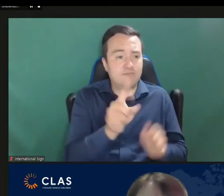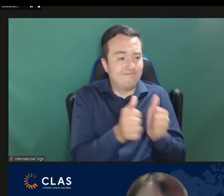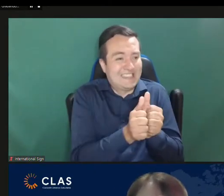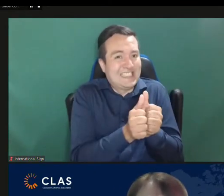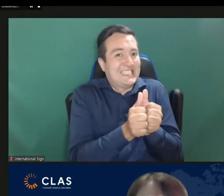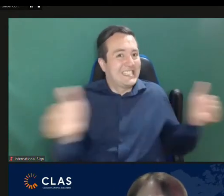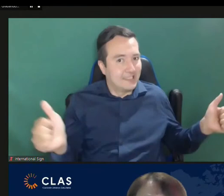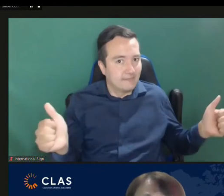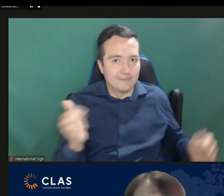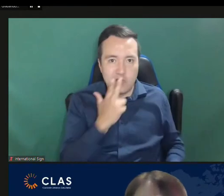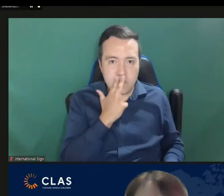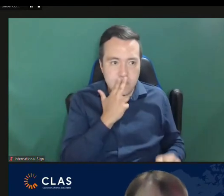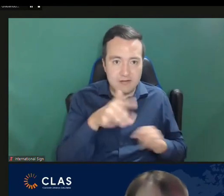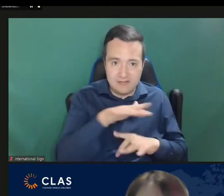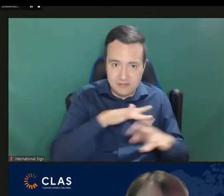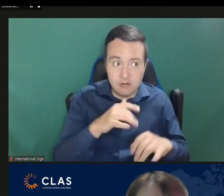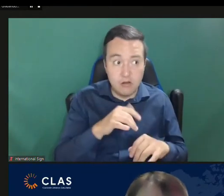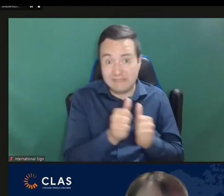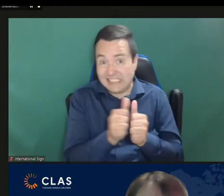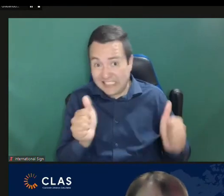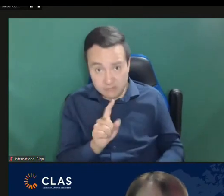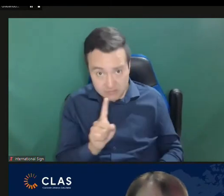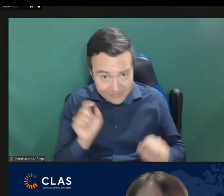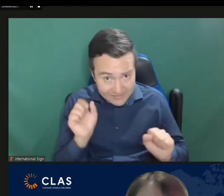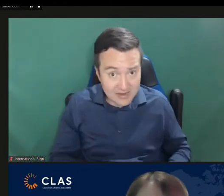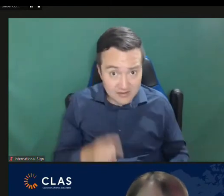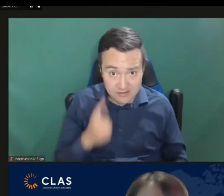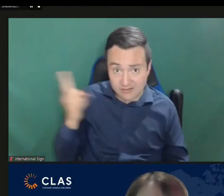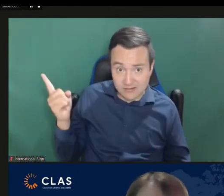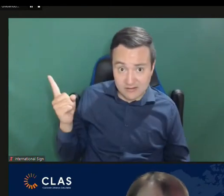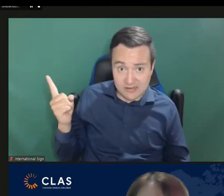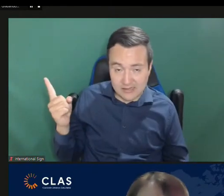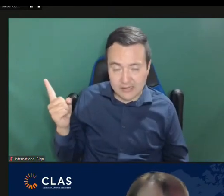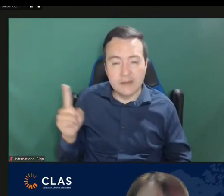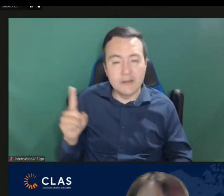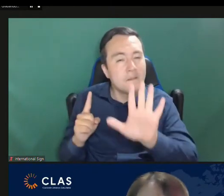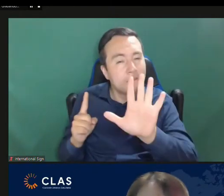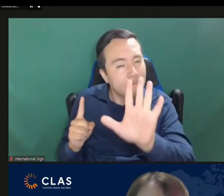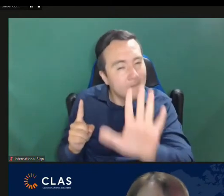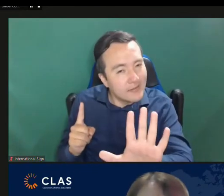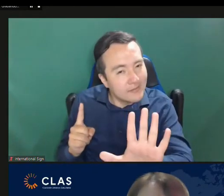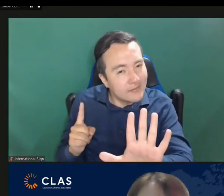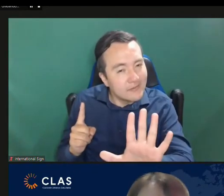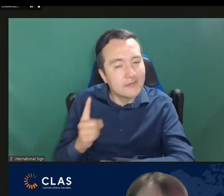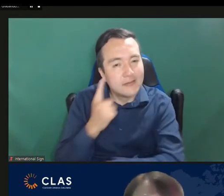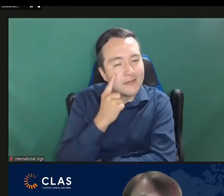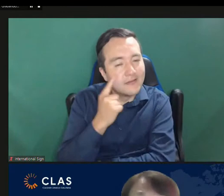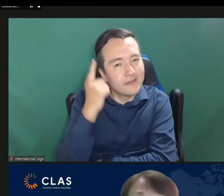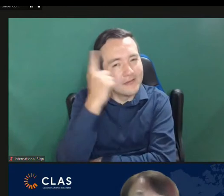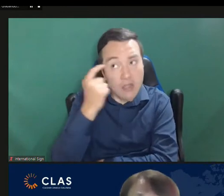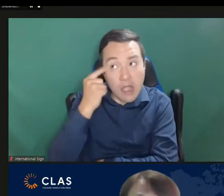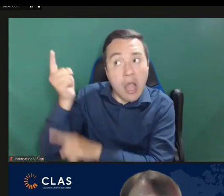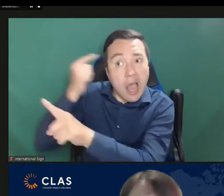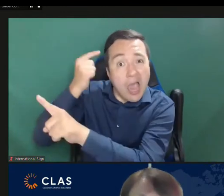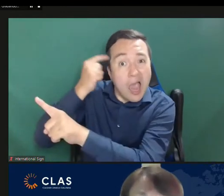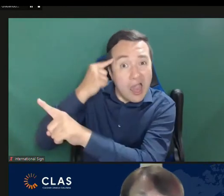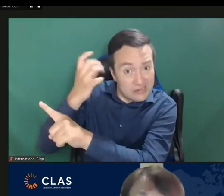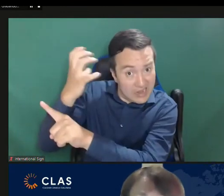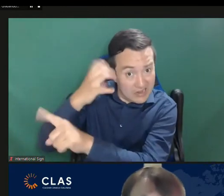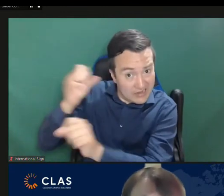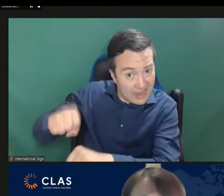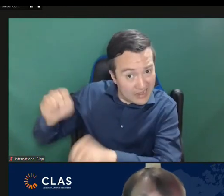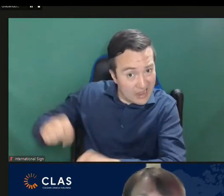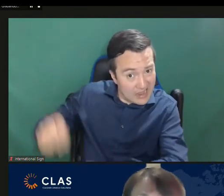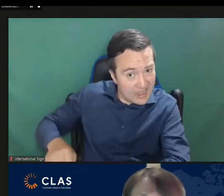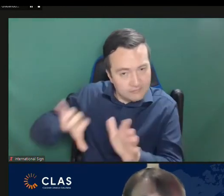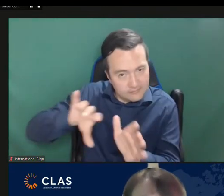adecua a un ordenamiento jurídico existente y nunca nos preguntamos o lo hacemos menos qué pasaría con